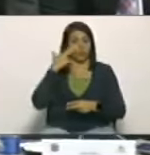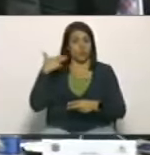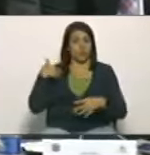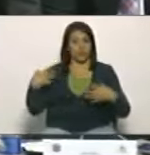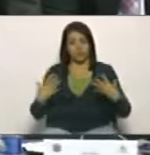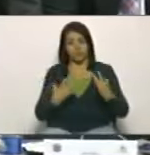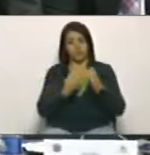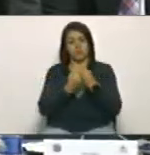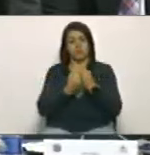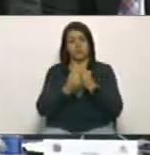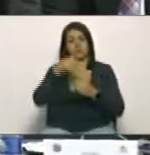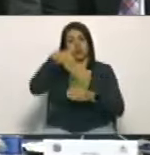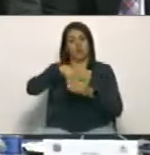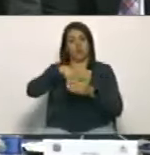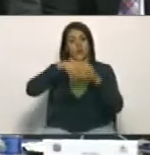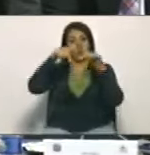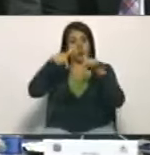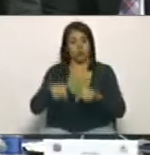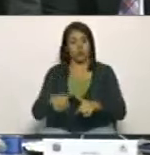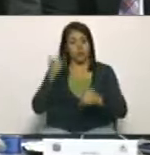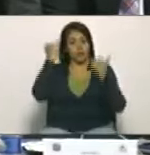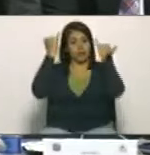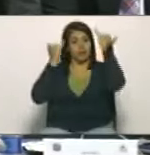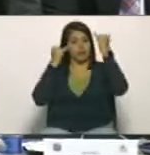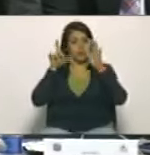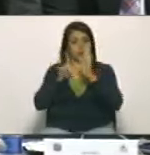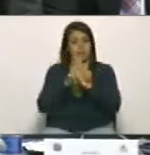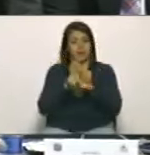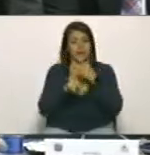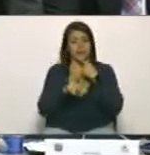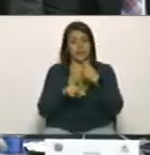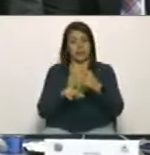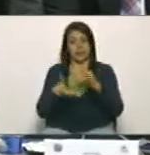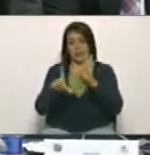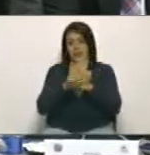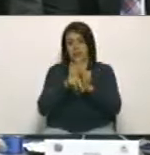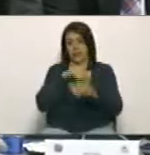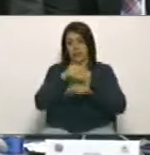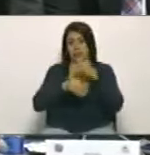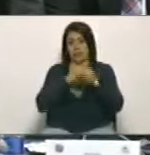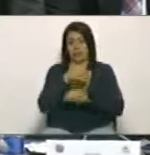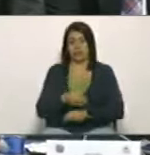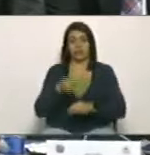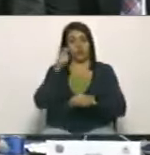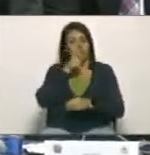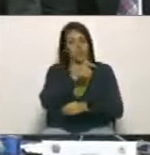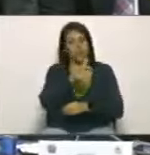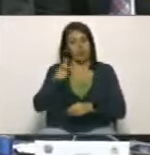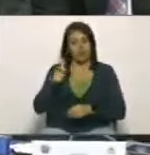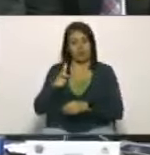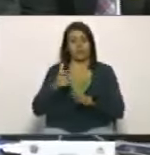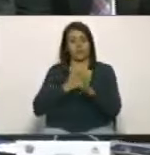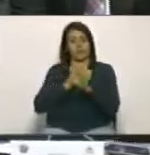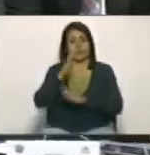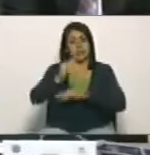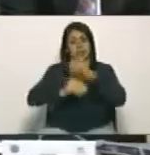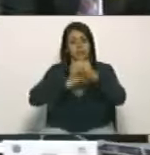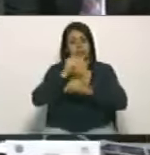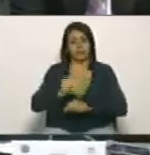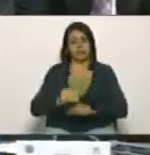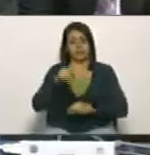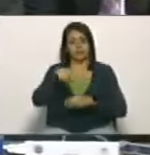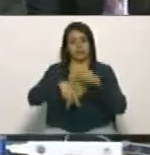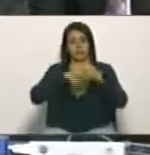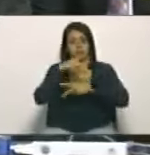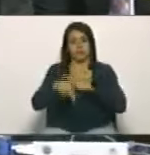de acompañar con nuestros votos el día de hoy esta iniciativa de ley, que como le digo, ha sido una ley hecha al calor del pueblo y que continuará haciéndolo